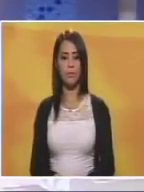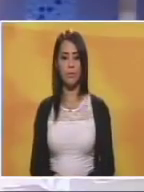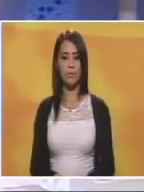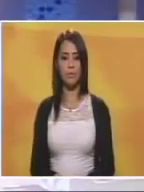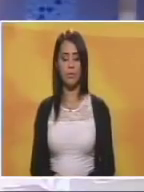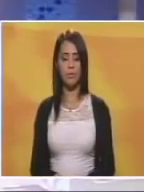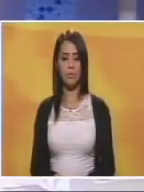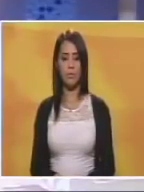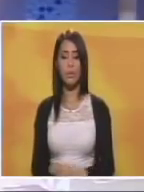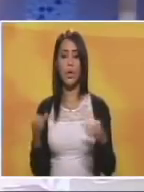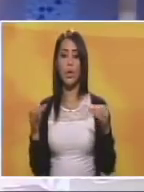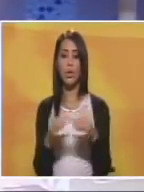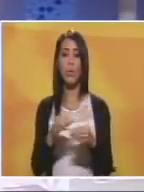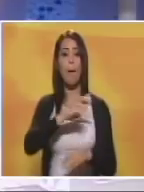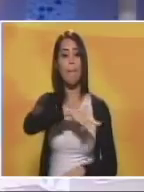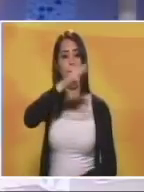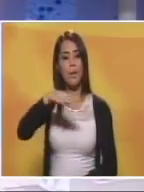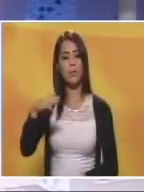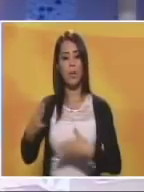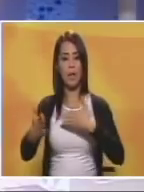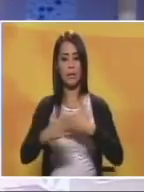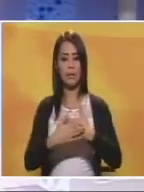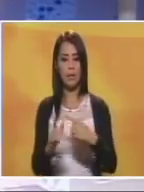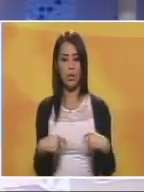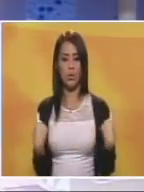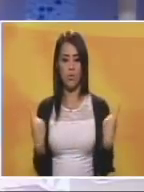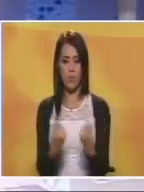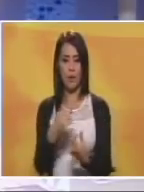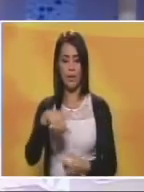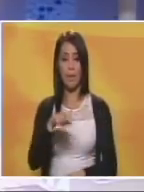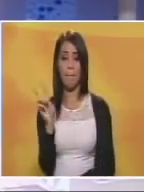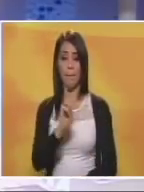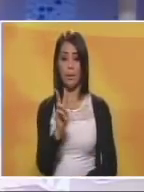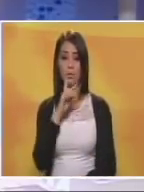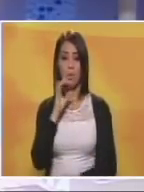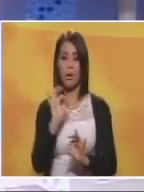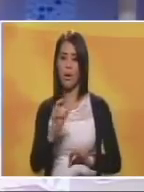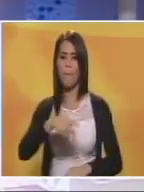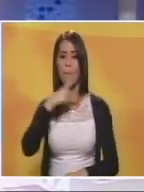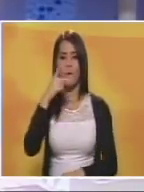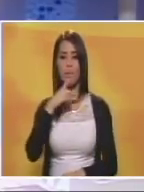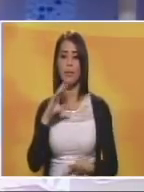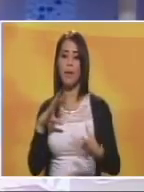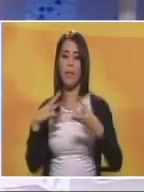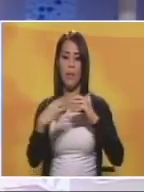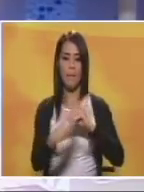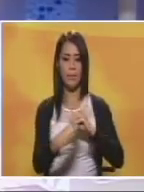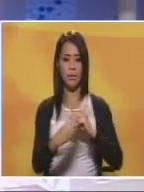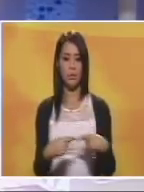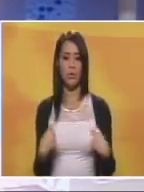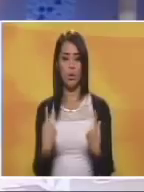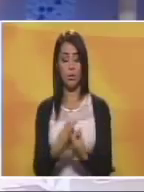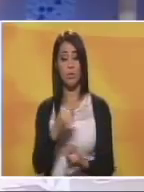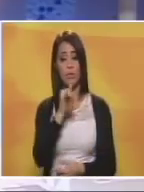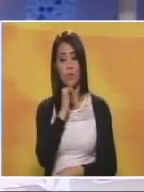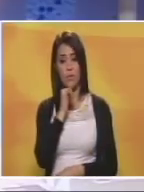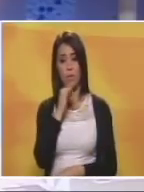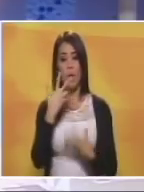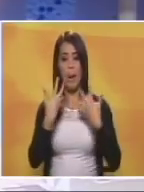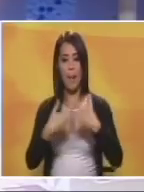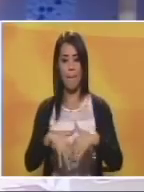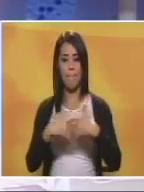La franquicia McDonald's cerró varias de sus sucursales en Venezuela como parte de la política de adaptación al mercado. Así lo informó la